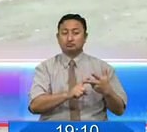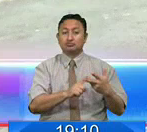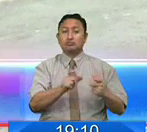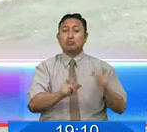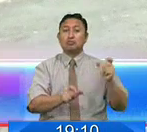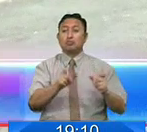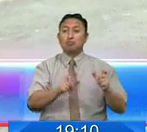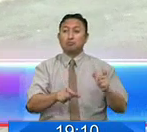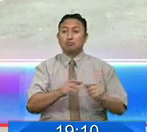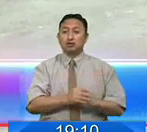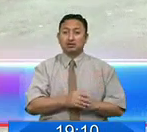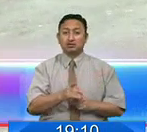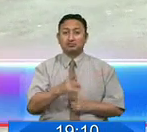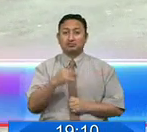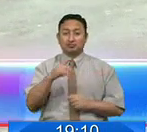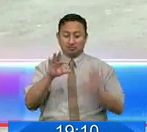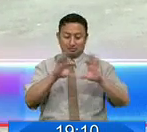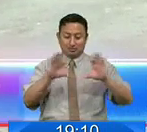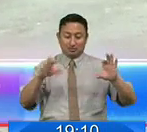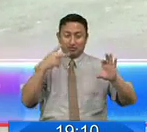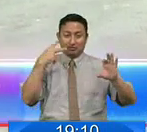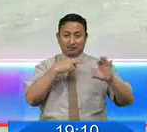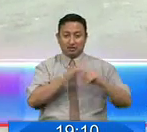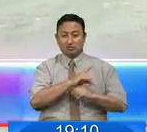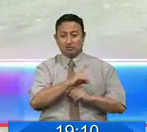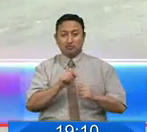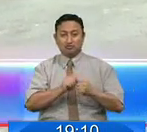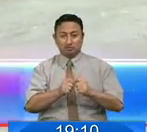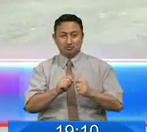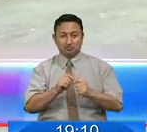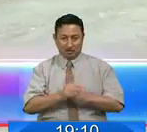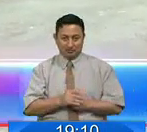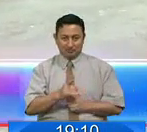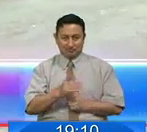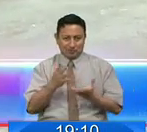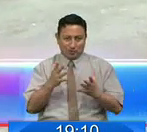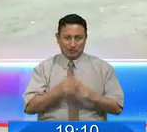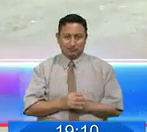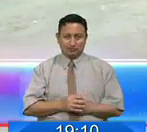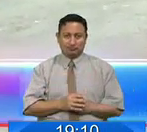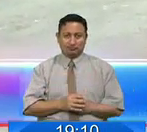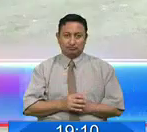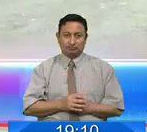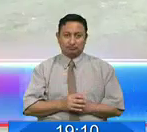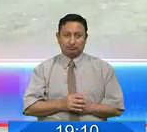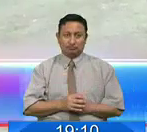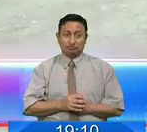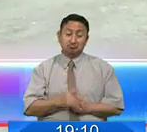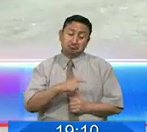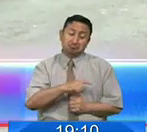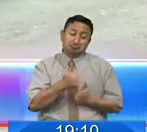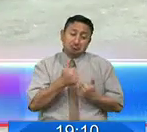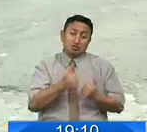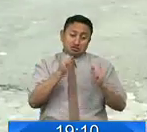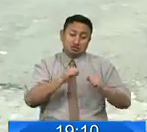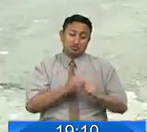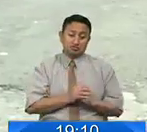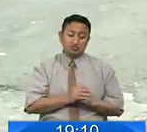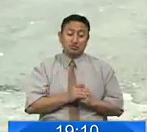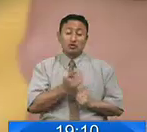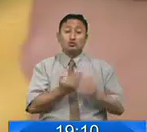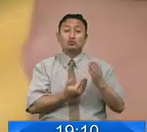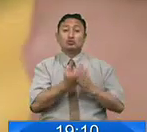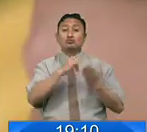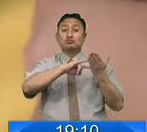gente evita falsificaciones alteraciones y desde ese punto de vista me parece que es algo que va con la línea del mundo